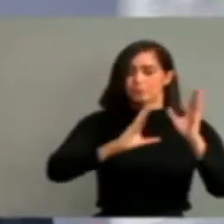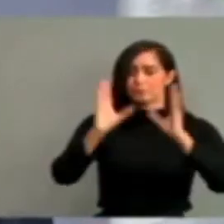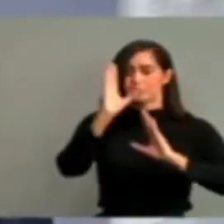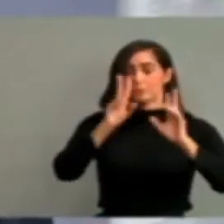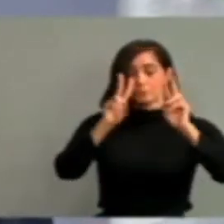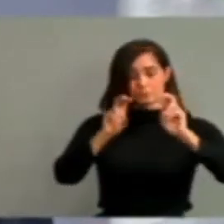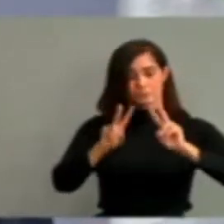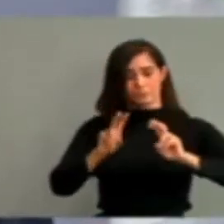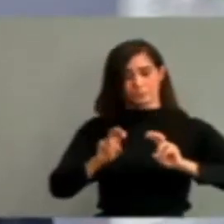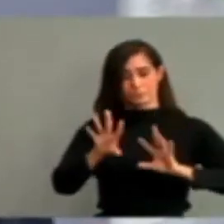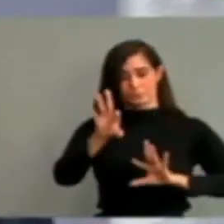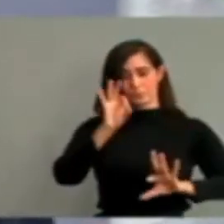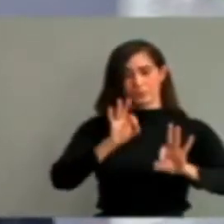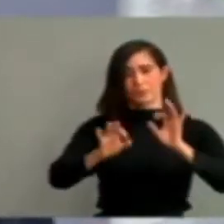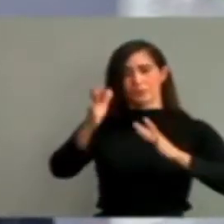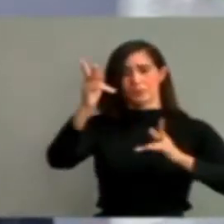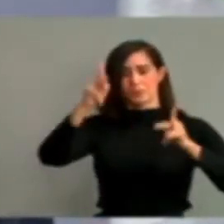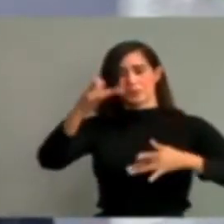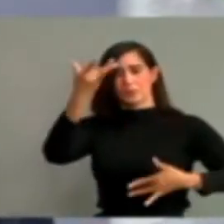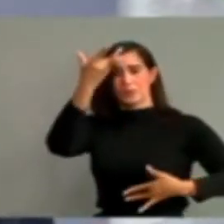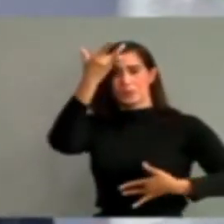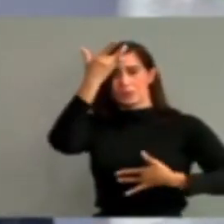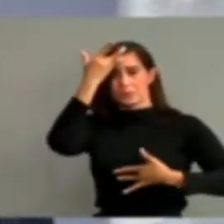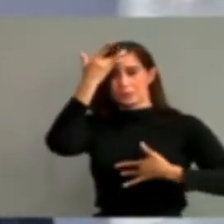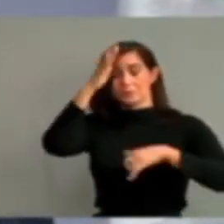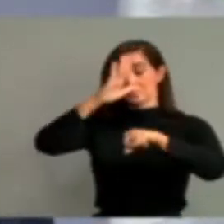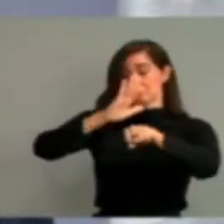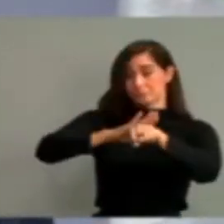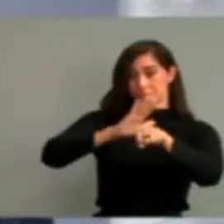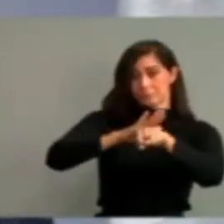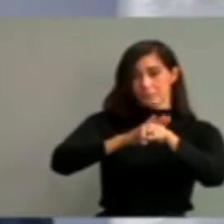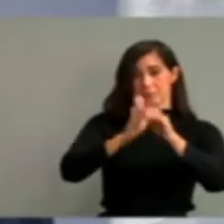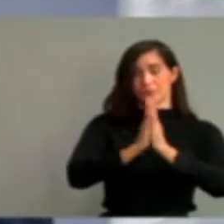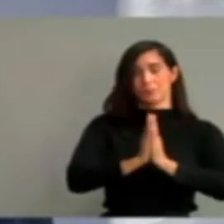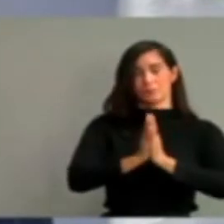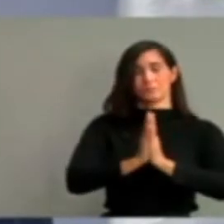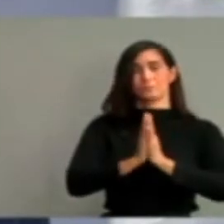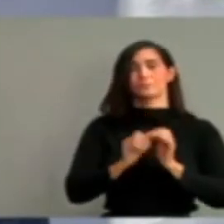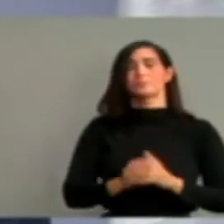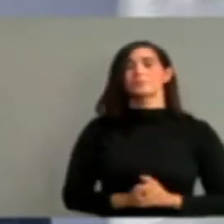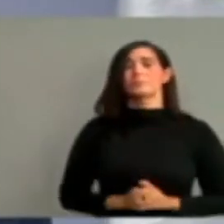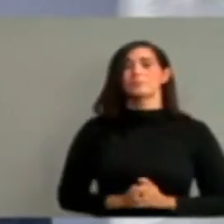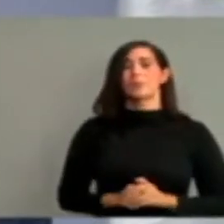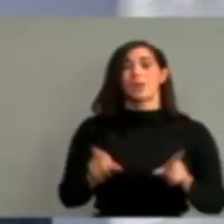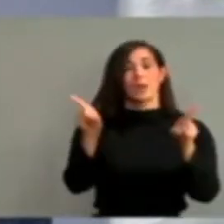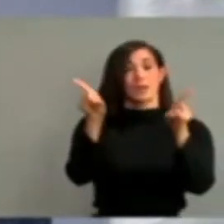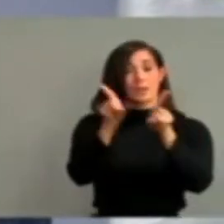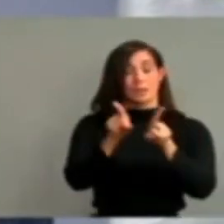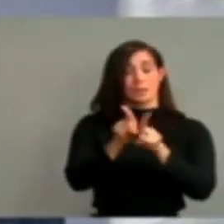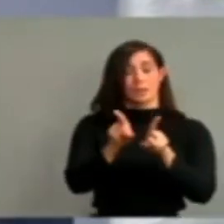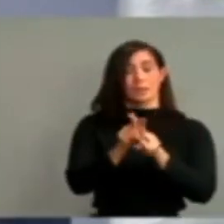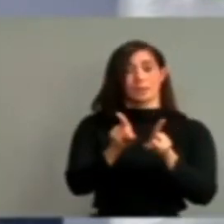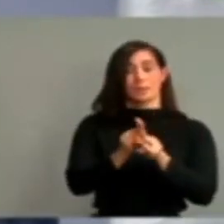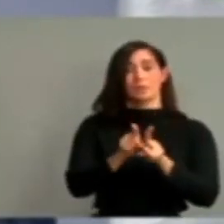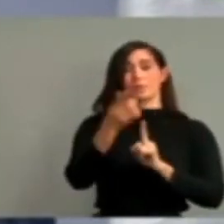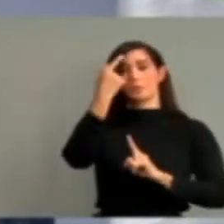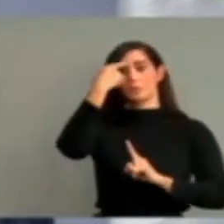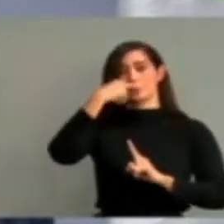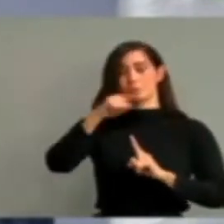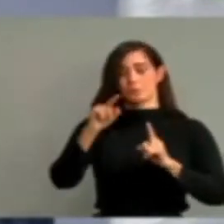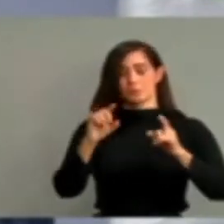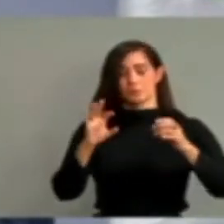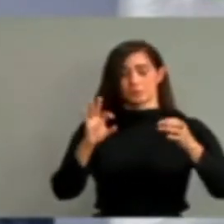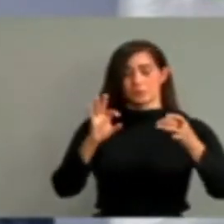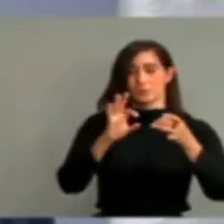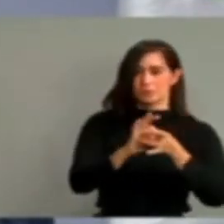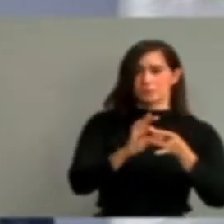activa de casos con fallos de notificación o de comprobación e igualmente por nexos